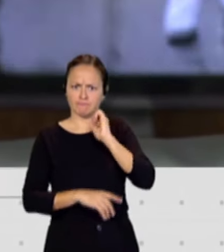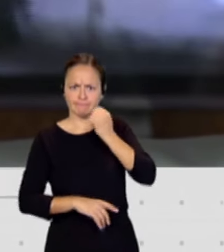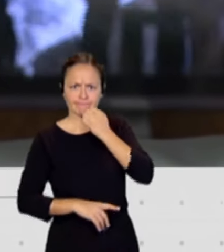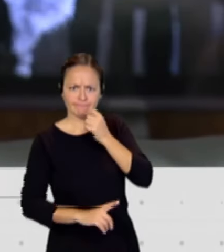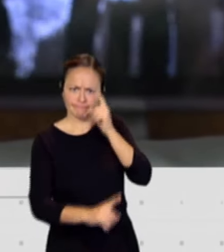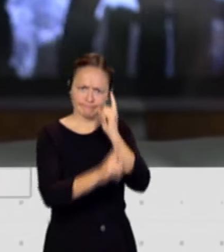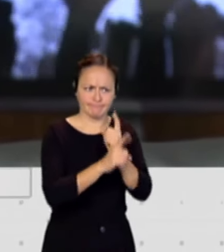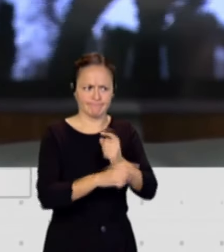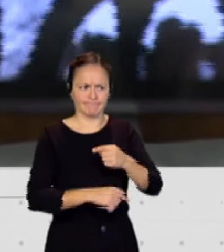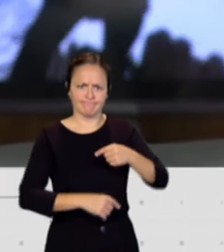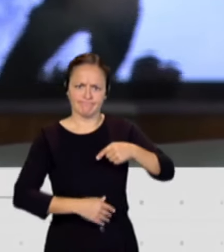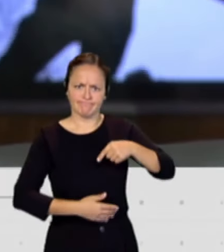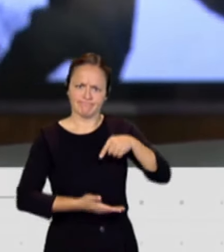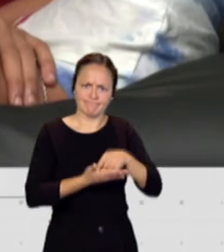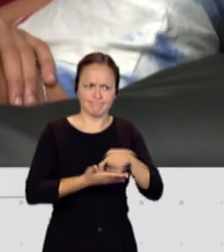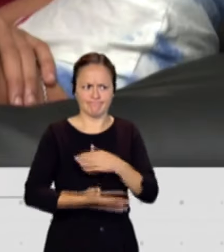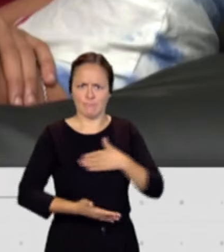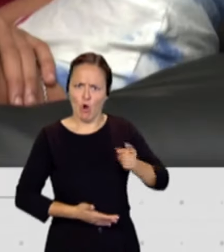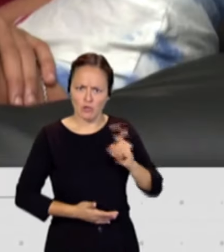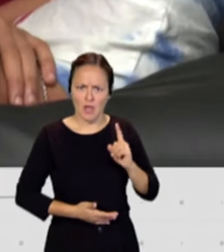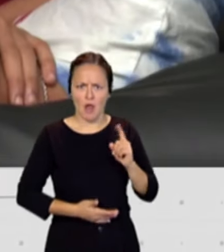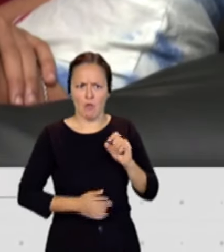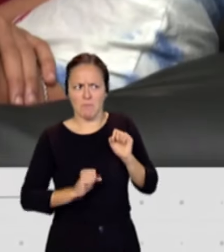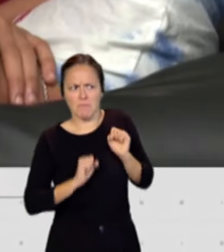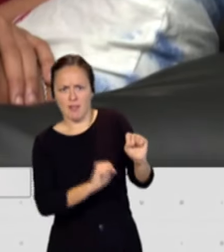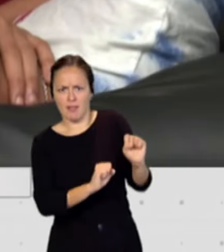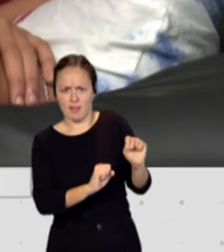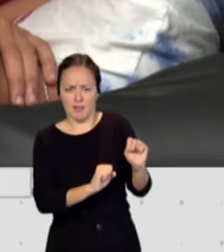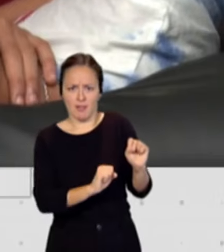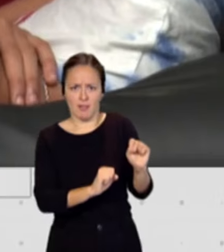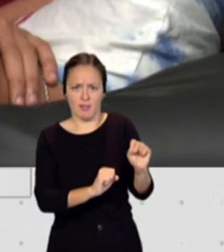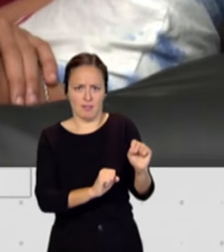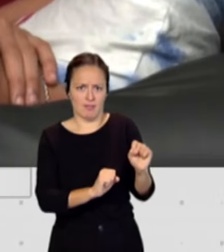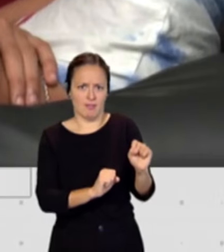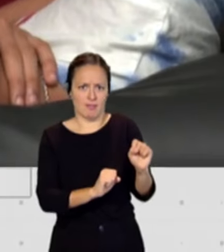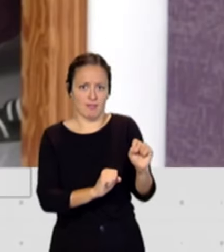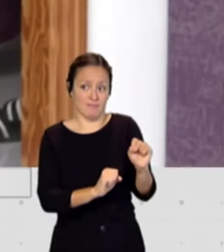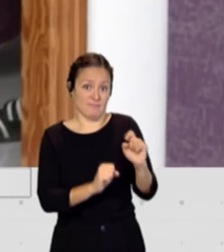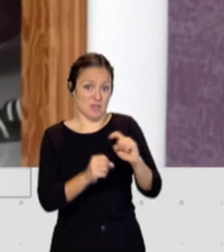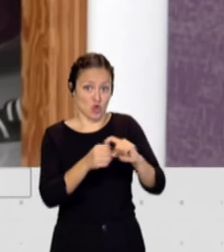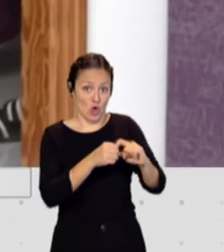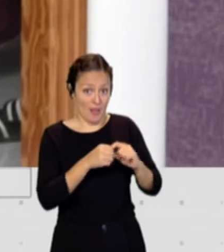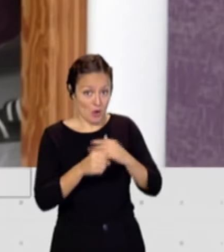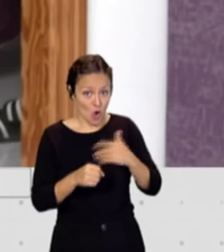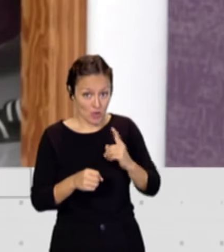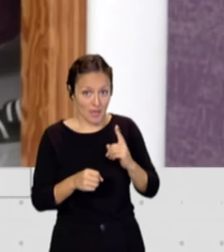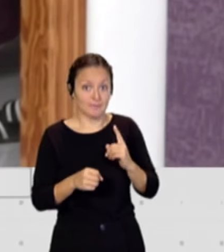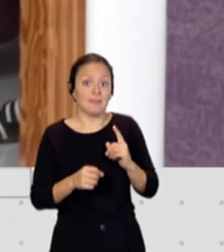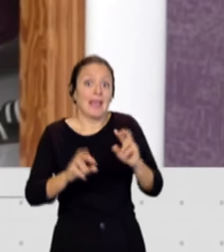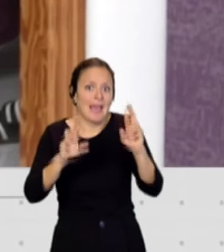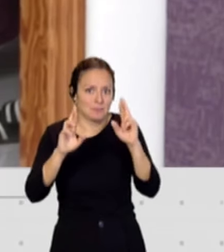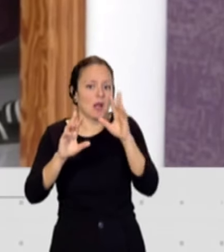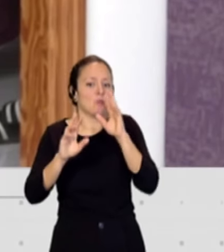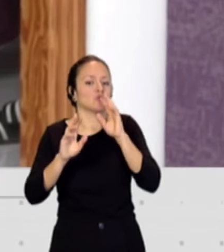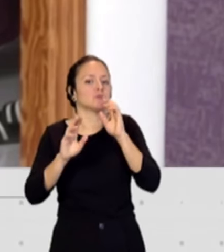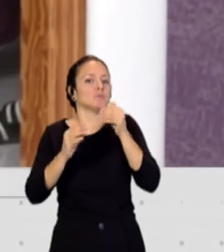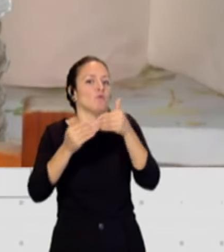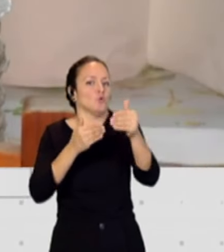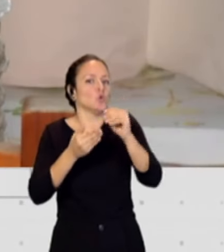renuentes o o reacias a la eh práctica de esa solidaridad principio sin el cual eh